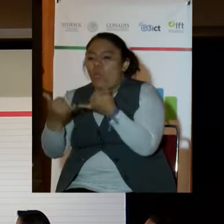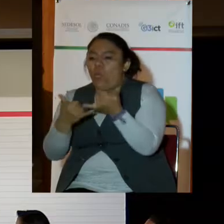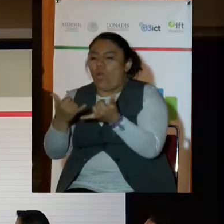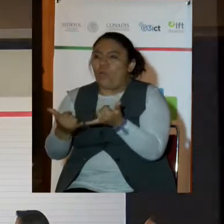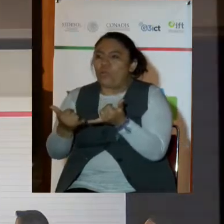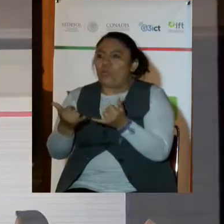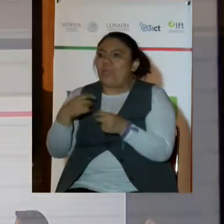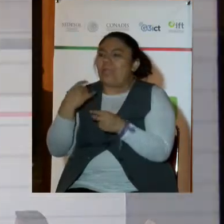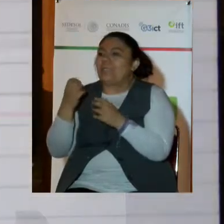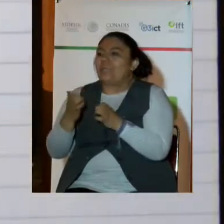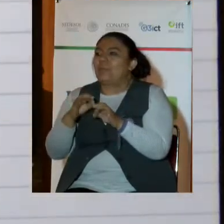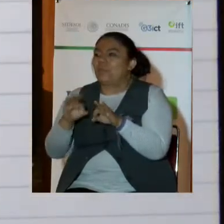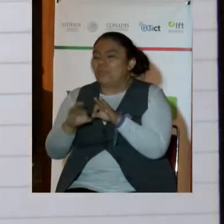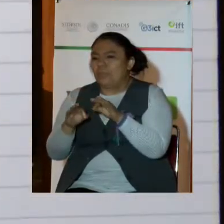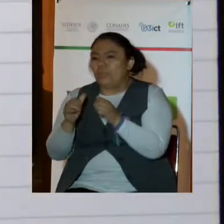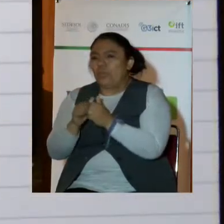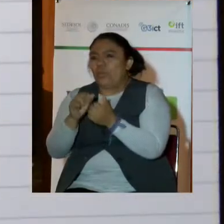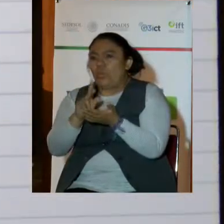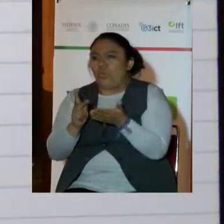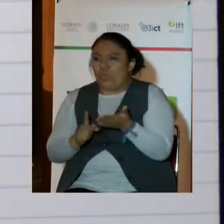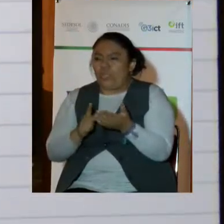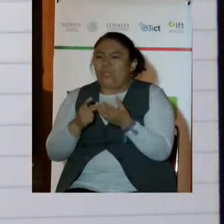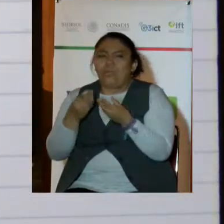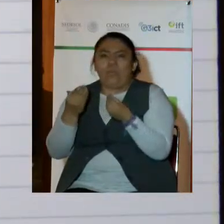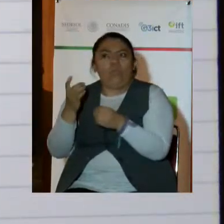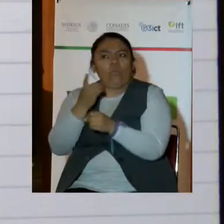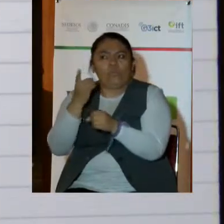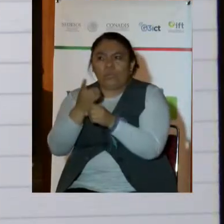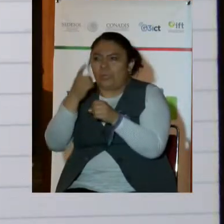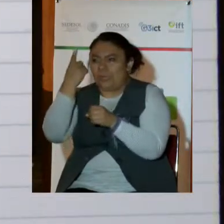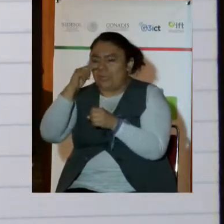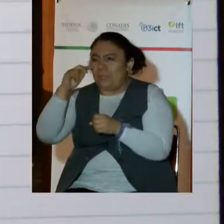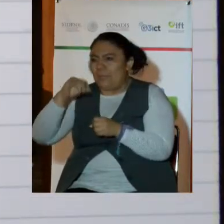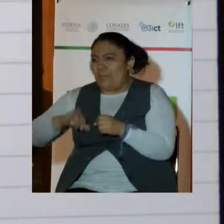los y yo me acerqué mucho con Jalisco, ¿no? Jalisco ves que sienten que son el